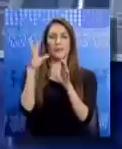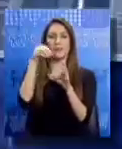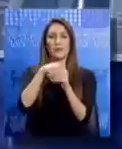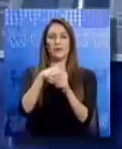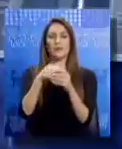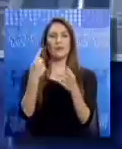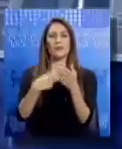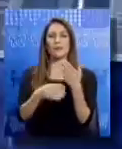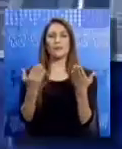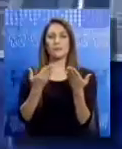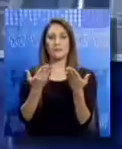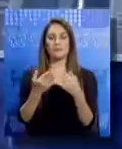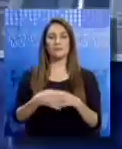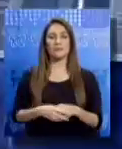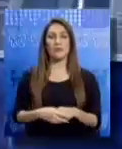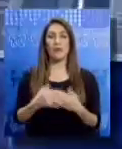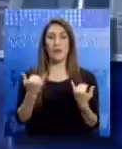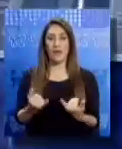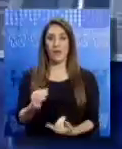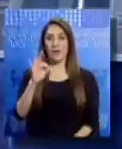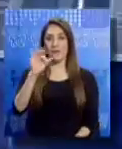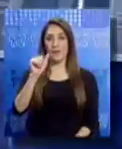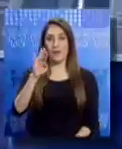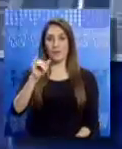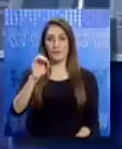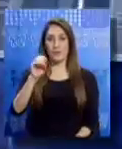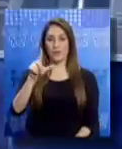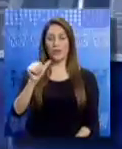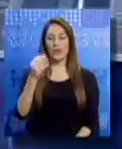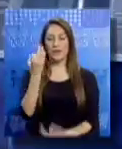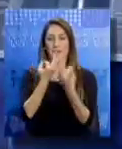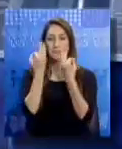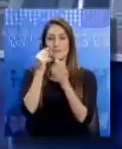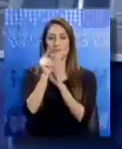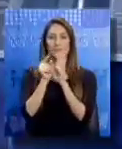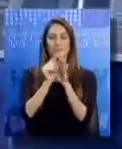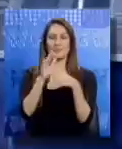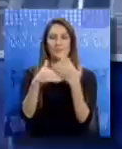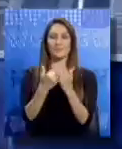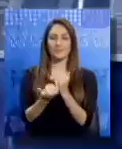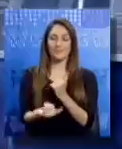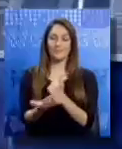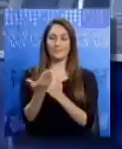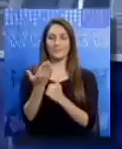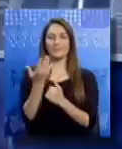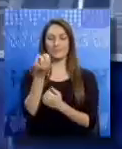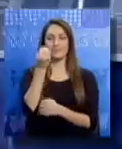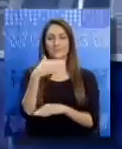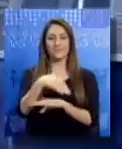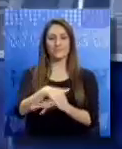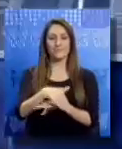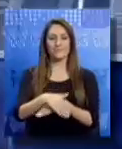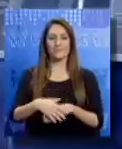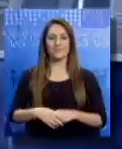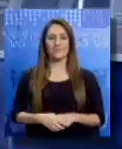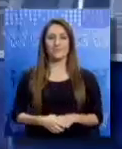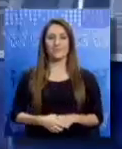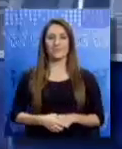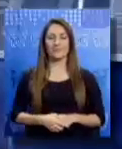cada 20 años. Fabiola Santana nos tiene más detalles sobre los preparativos. Adelante, Fabiola. Muy buenas tardes. Te